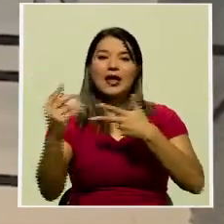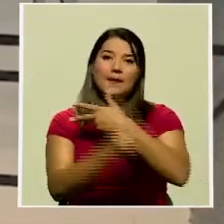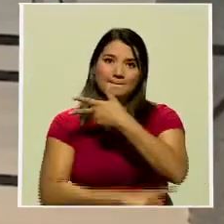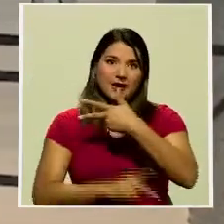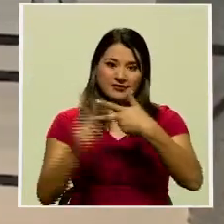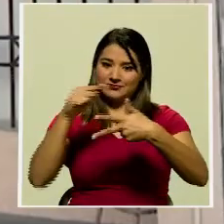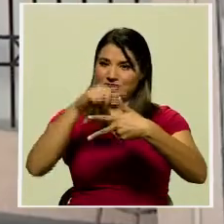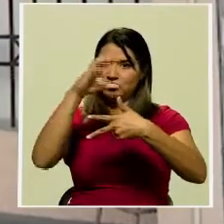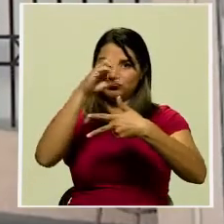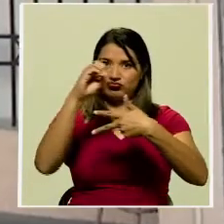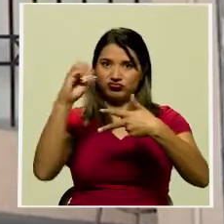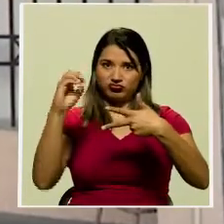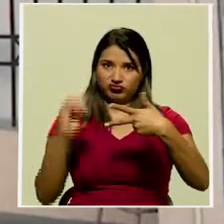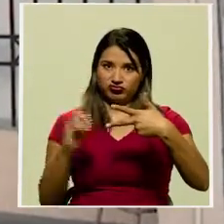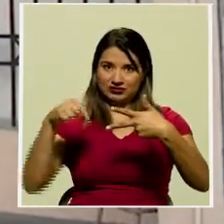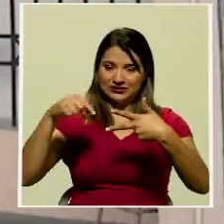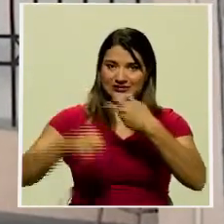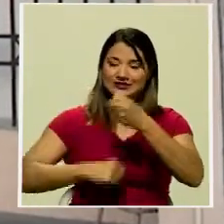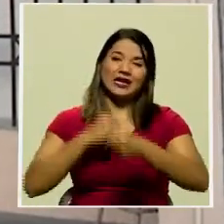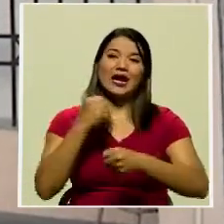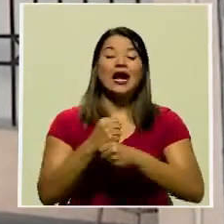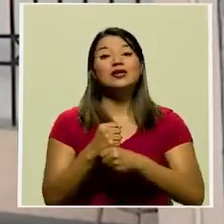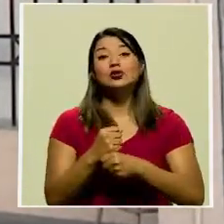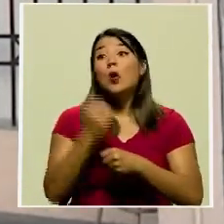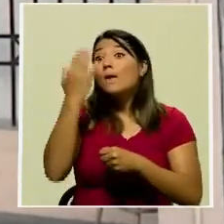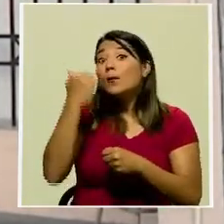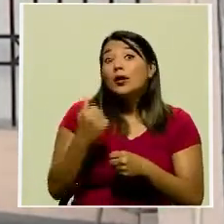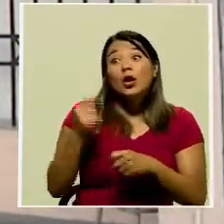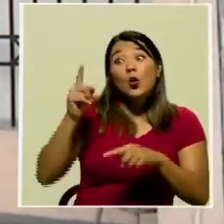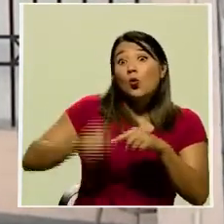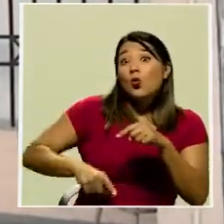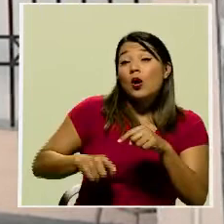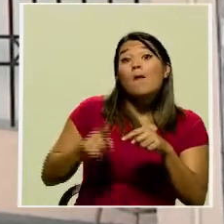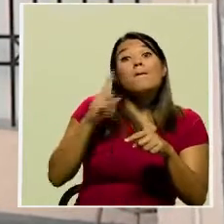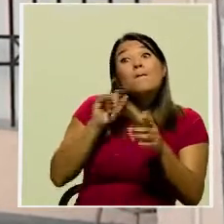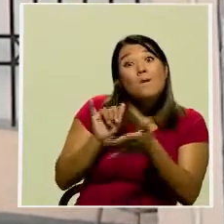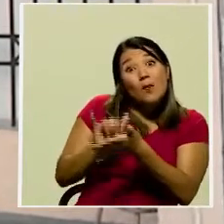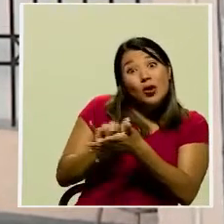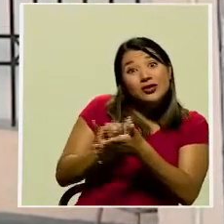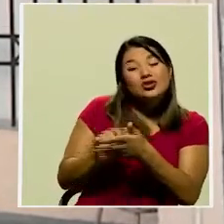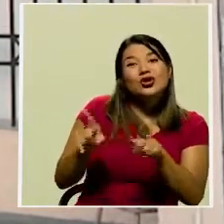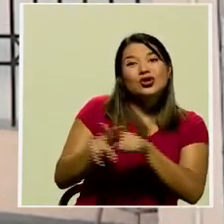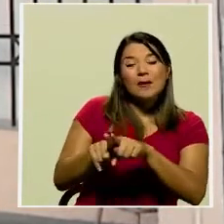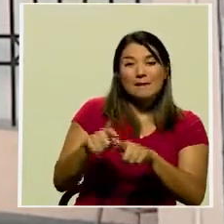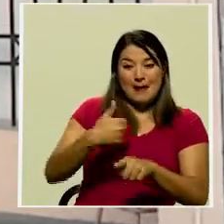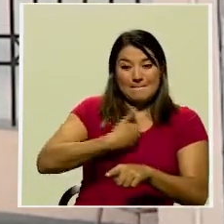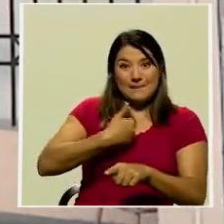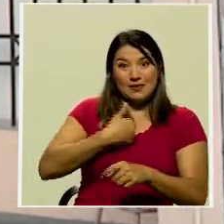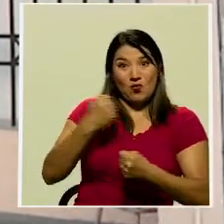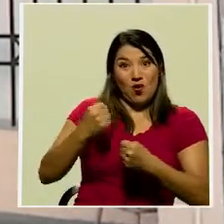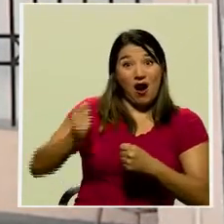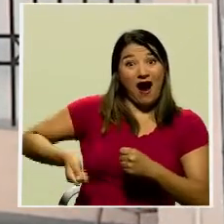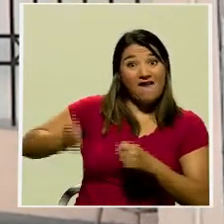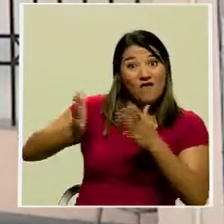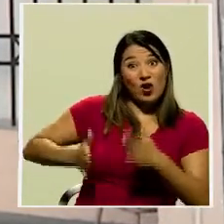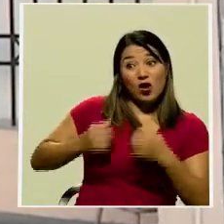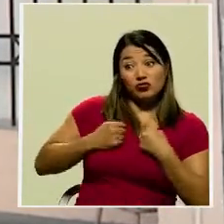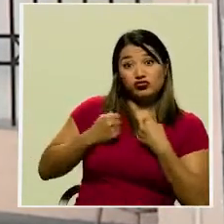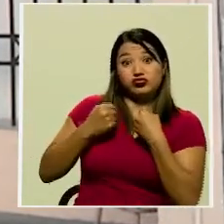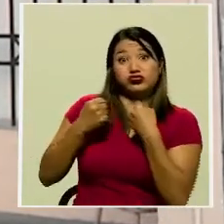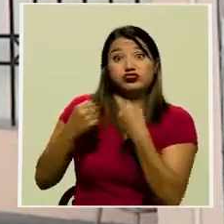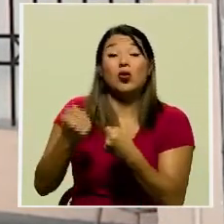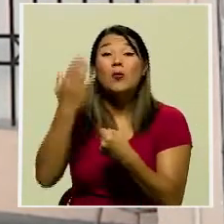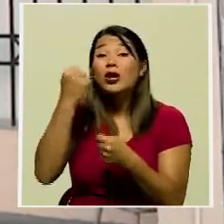hasta el lugar de audiencia, ya que no se pueden pagar horas extra a los choferes. Pagan el hospedaje y la alimentación. En estos